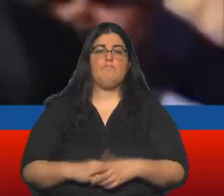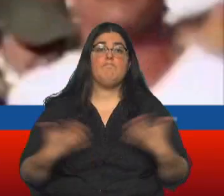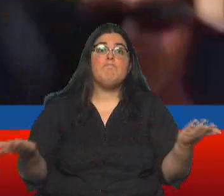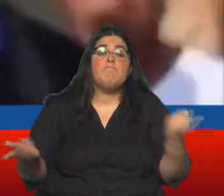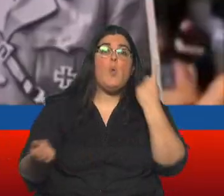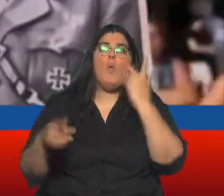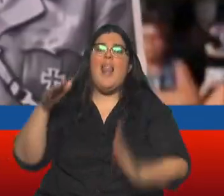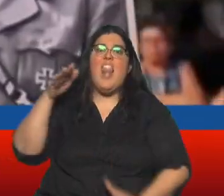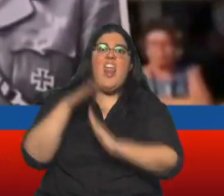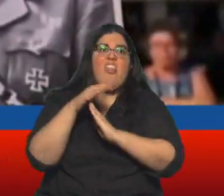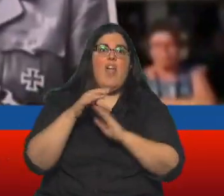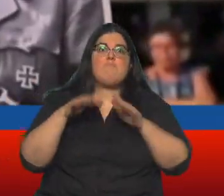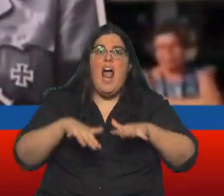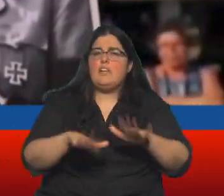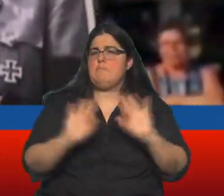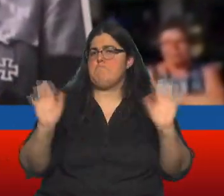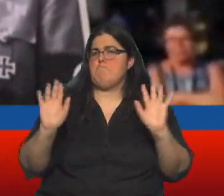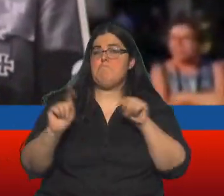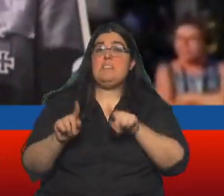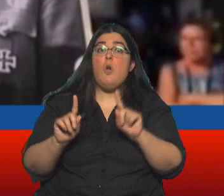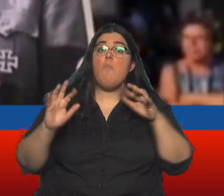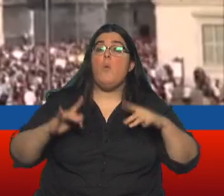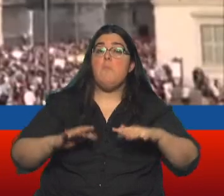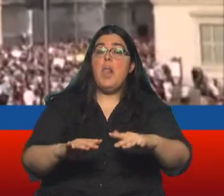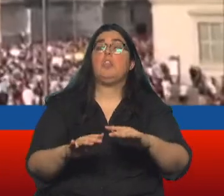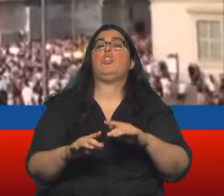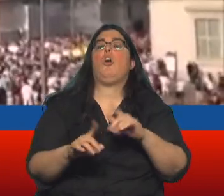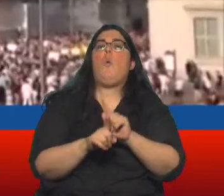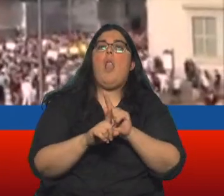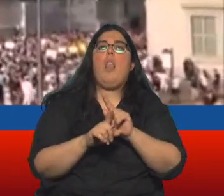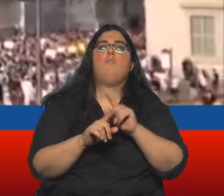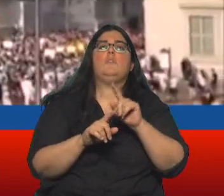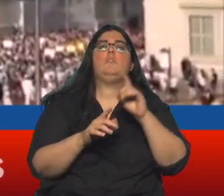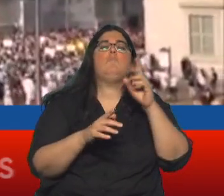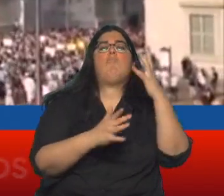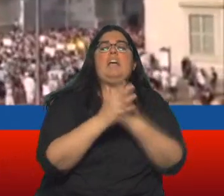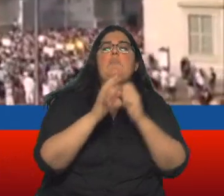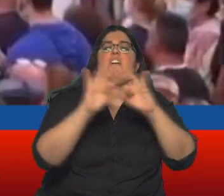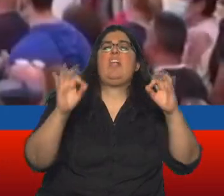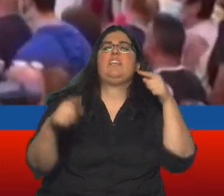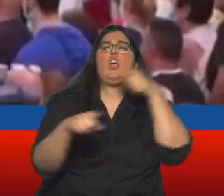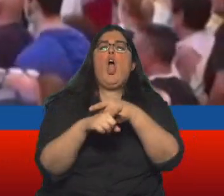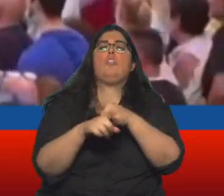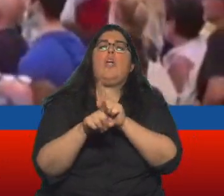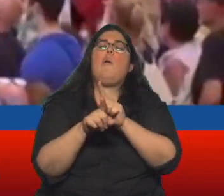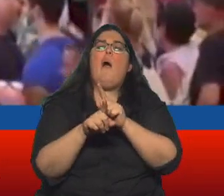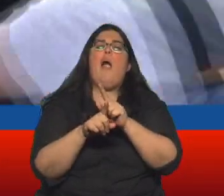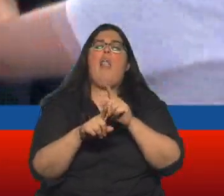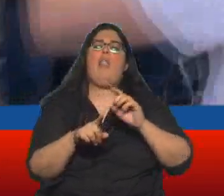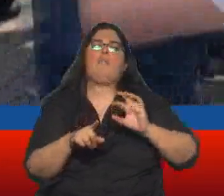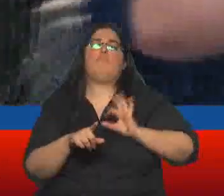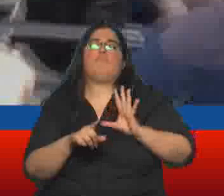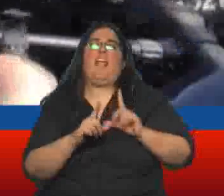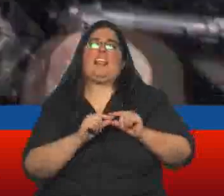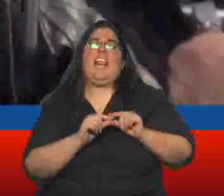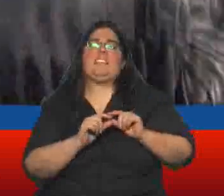líder a la cabeza, algunos integrantes de este movimiento asumen consignas antisemitas, se identifican con estrellas amarillas de la